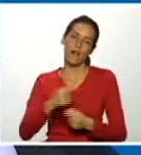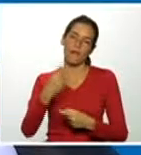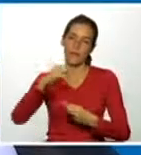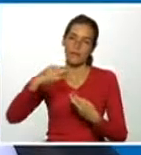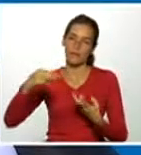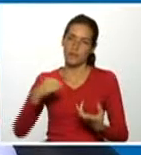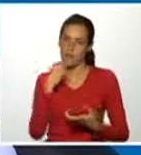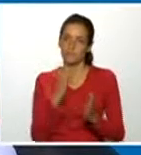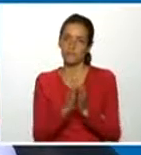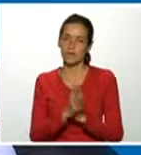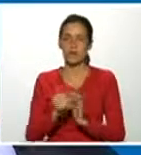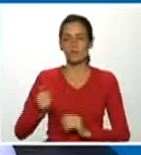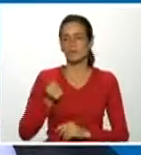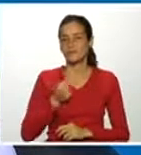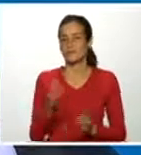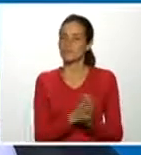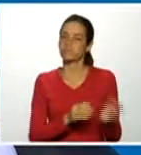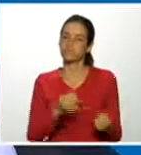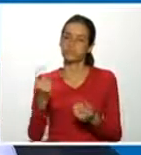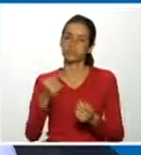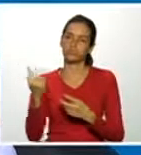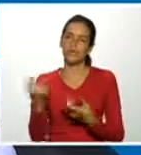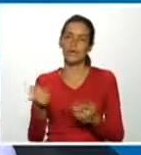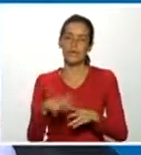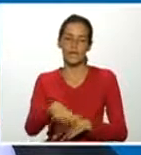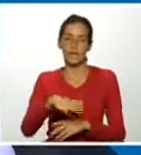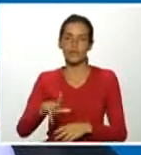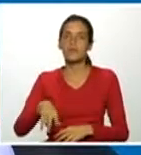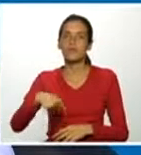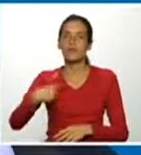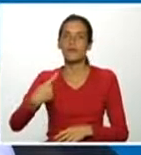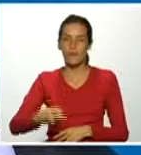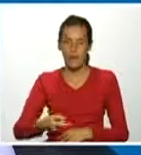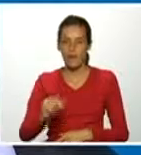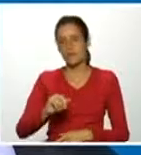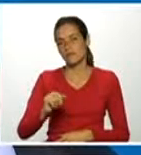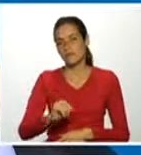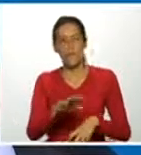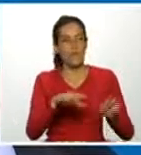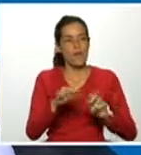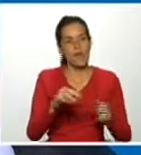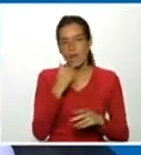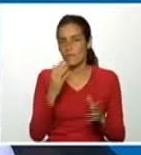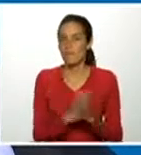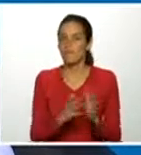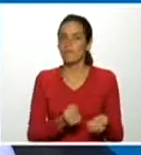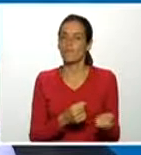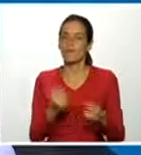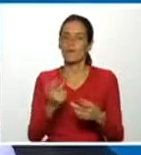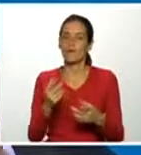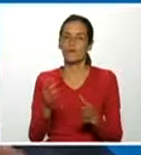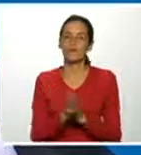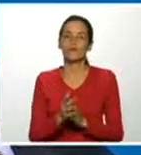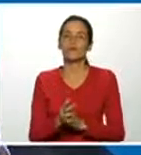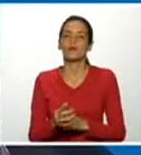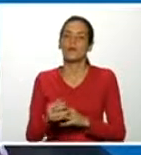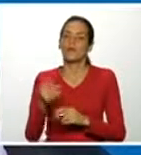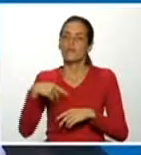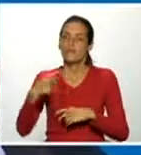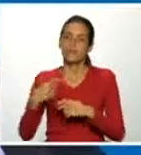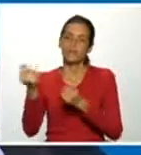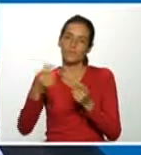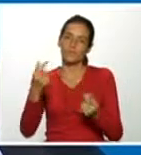la explotación de materias primas de nuestro territorio, para luego adquirir y comprar, importar productos que han sido procesados